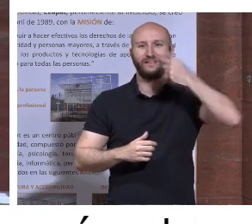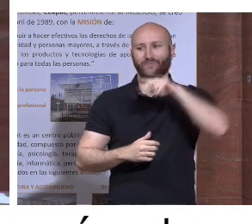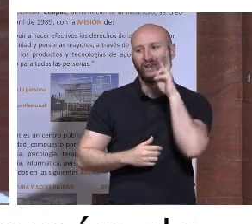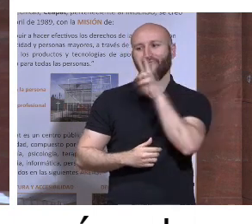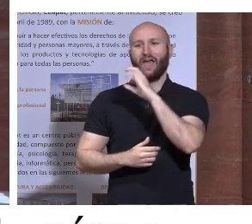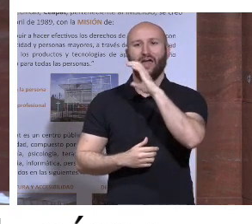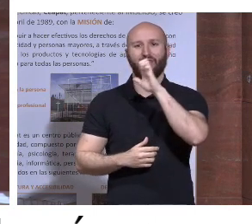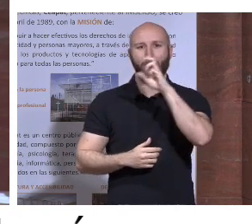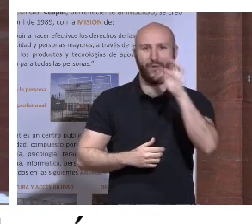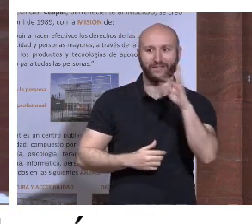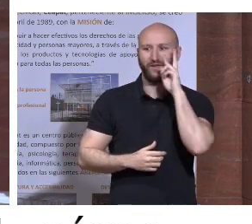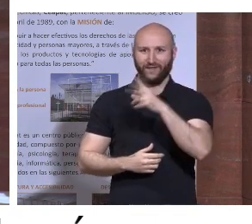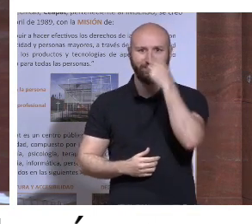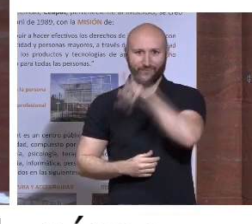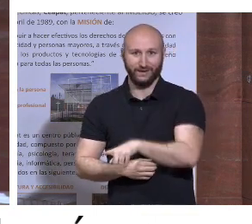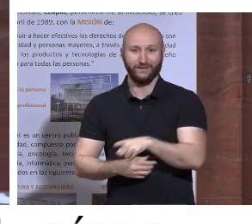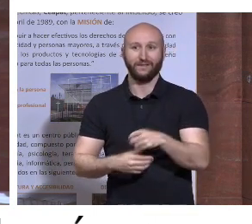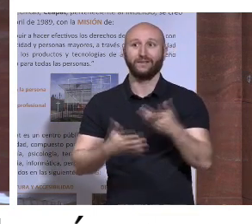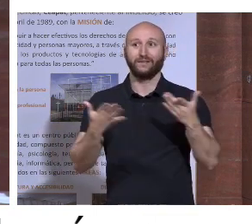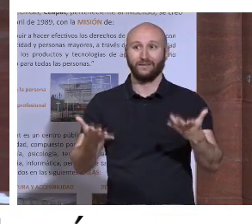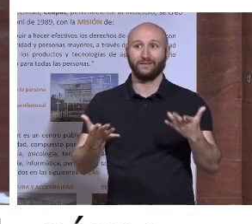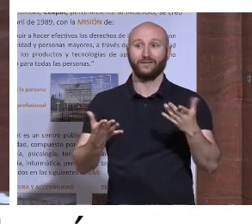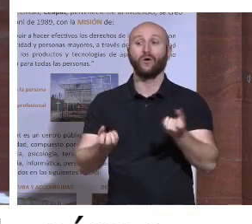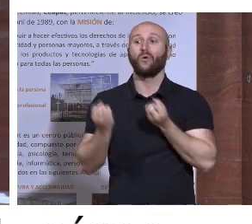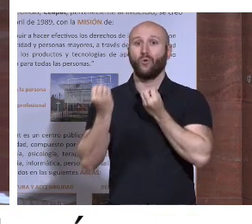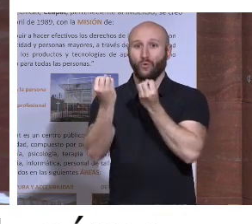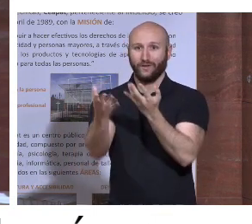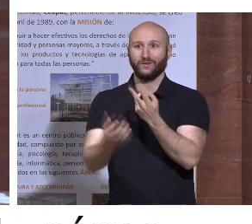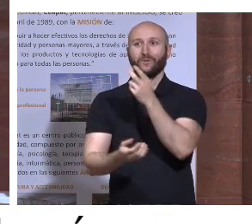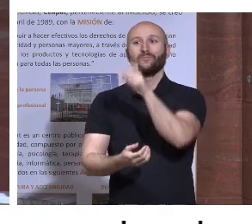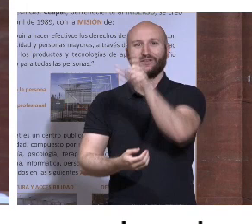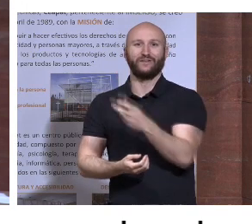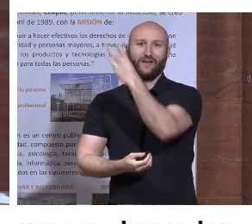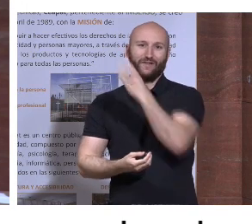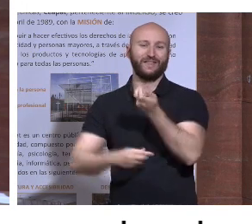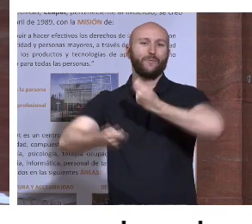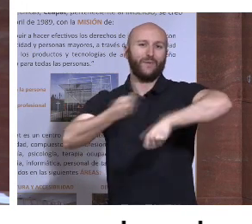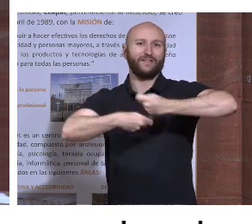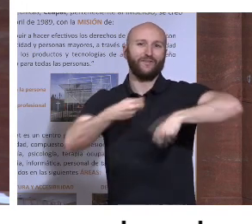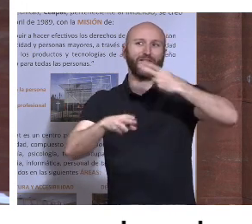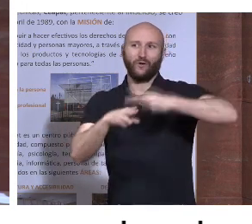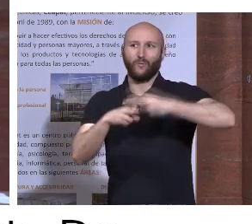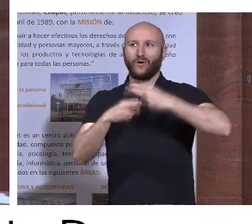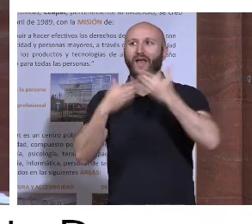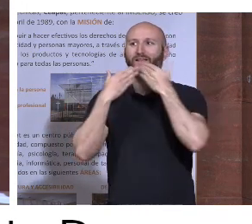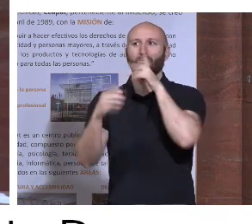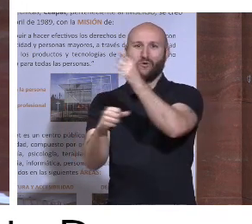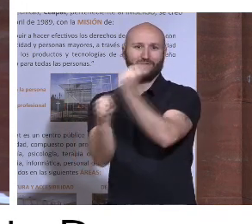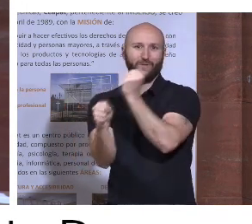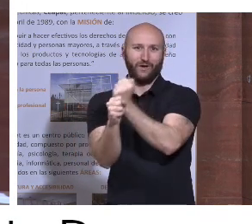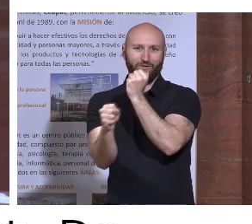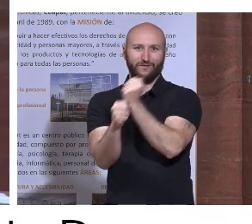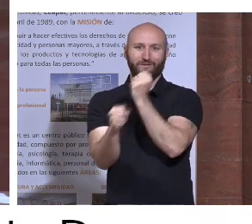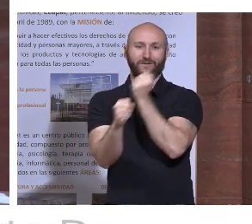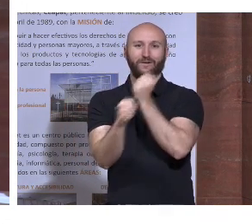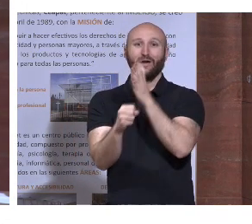CEAPAT? De hecho, os informo que ha venido un vendedor de la ONCE al que agradecemos también su trabajo, porque tenemos también